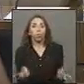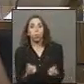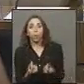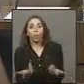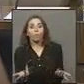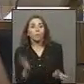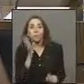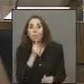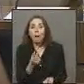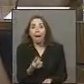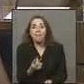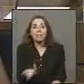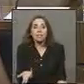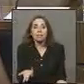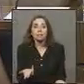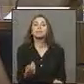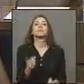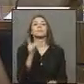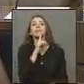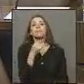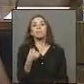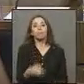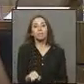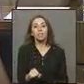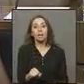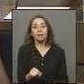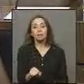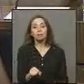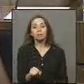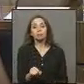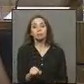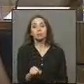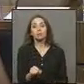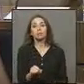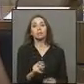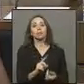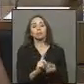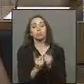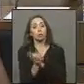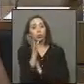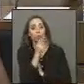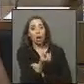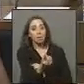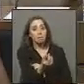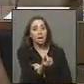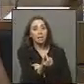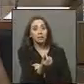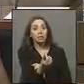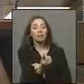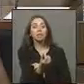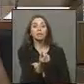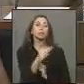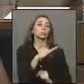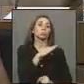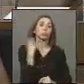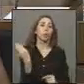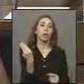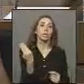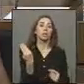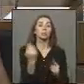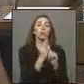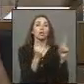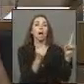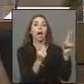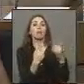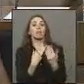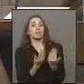los recursos necesarios. Y finalmente, tener que morir, justamente porque nadie pudo responder